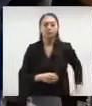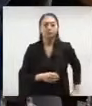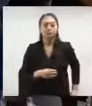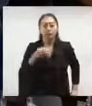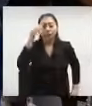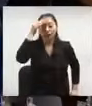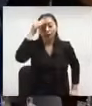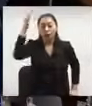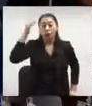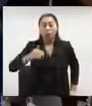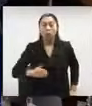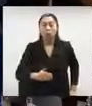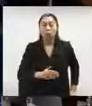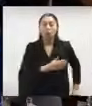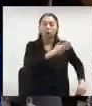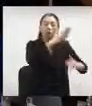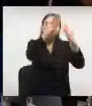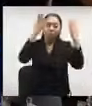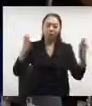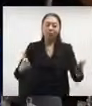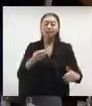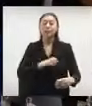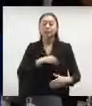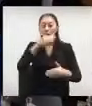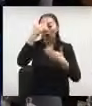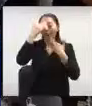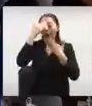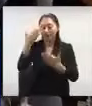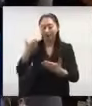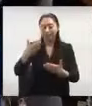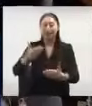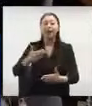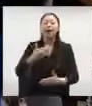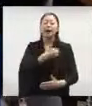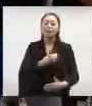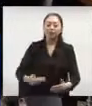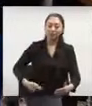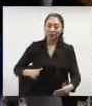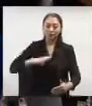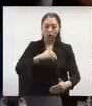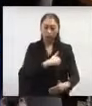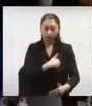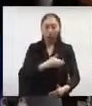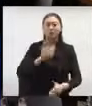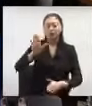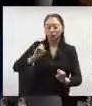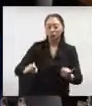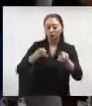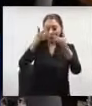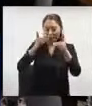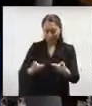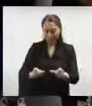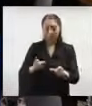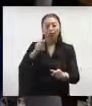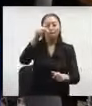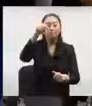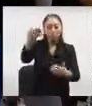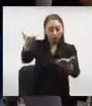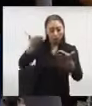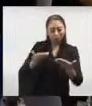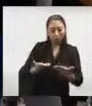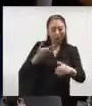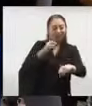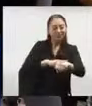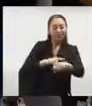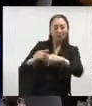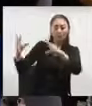Muy buenos días. Quisiera agradecer al señor presidente del Congreso y a su junta directiva por abrir este espacio de diálogo y sobre todo